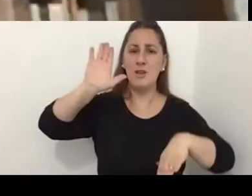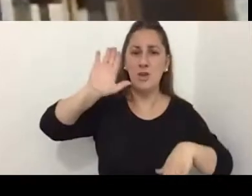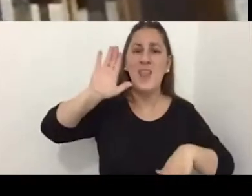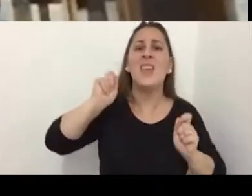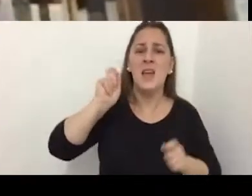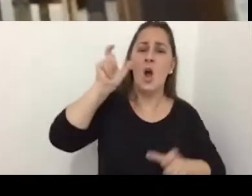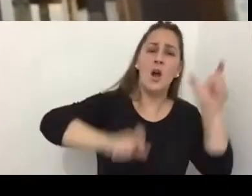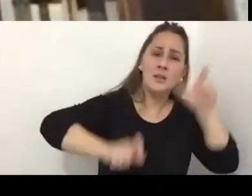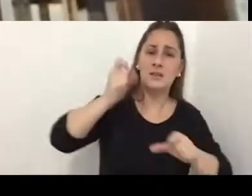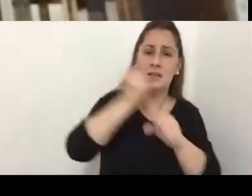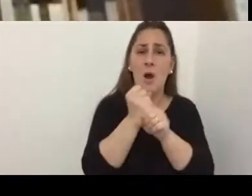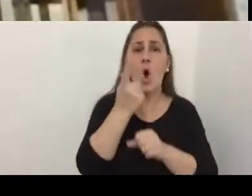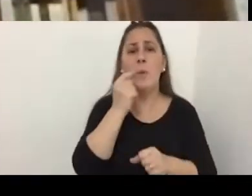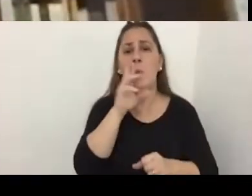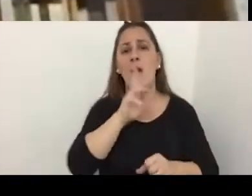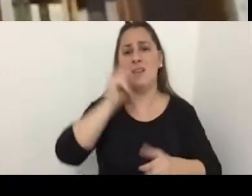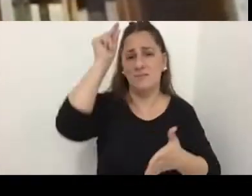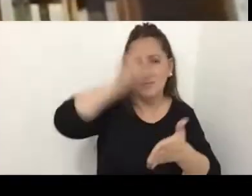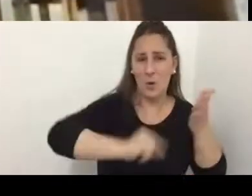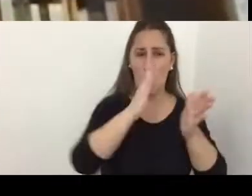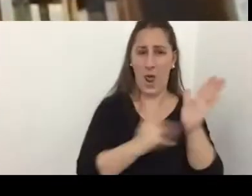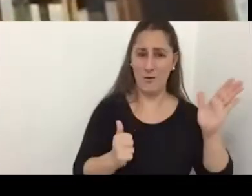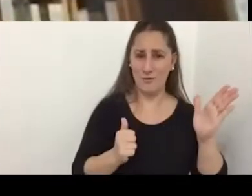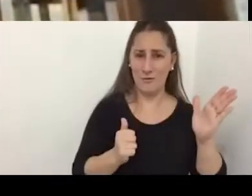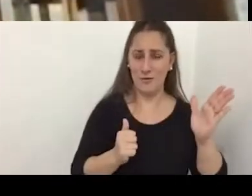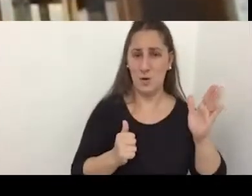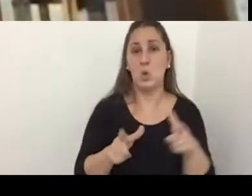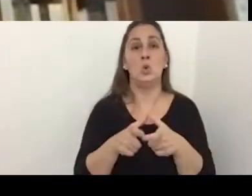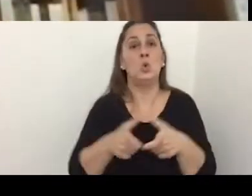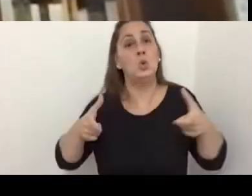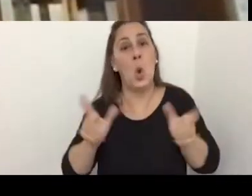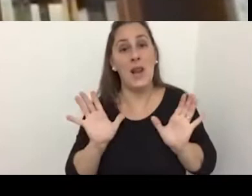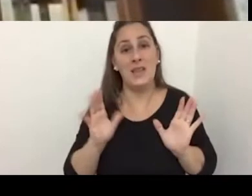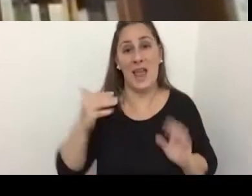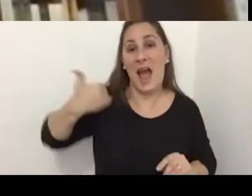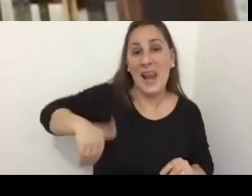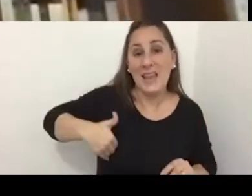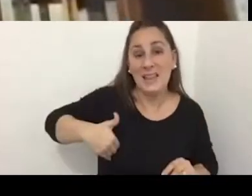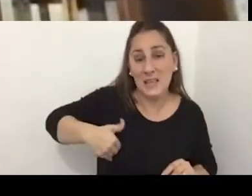y trabajadoras en relación de dependencia. Afortunadamente en nuestro país todavía lo son.